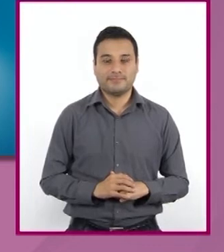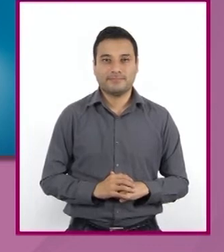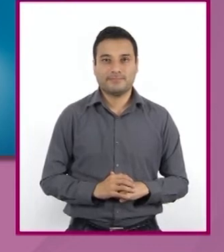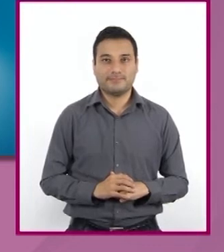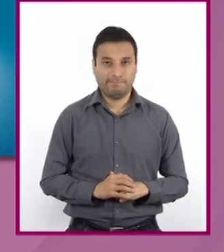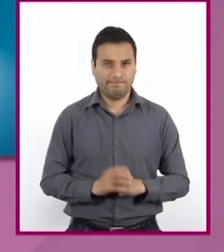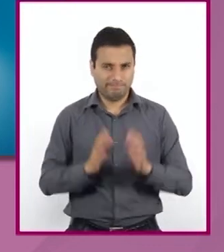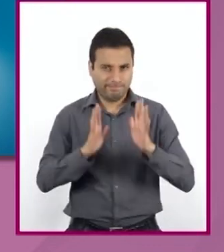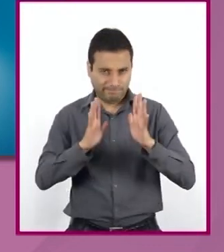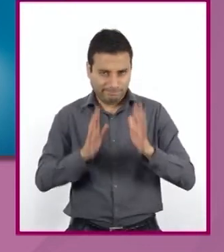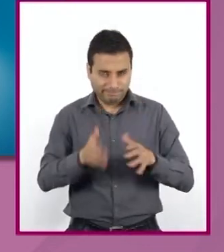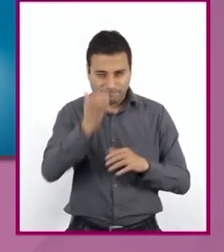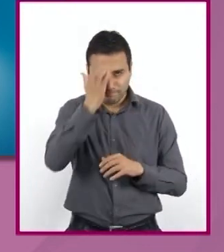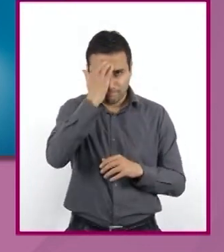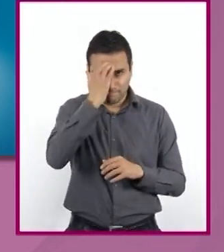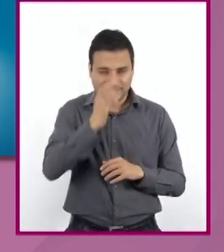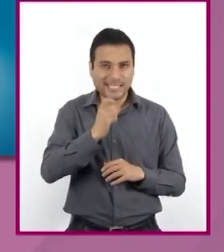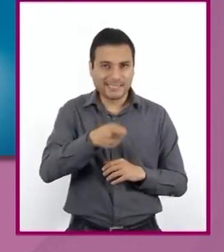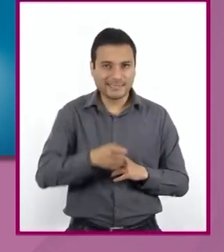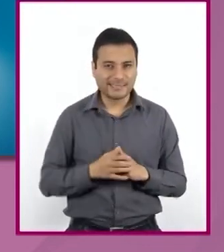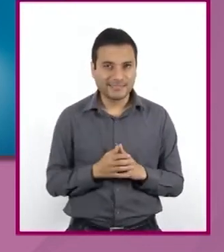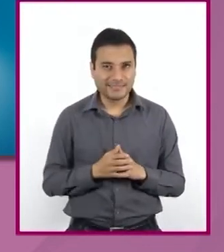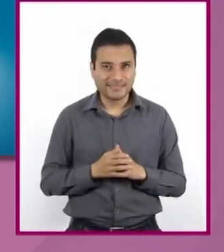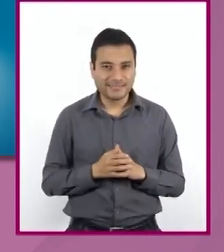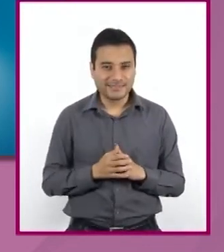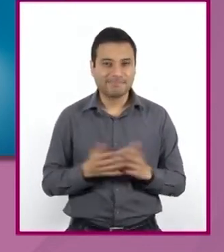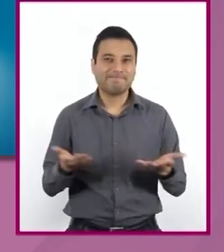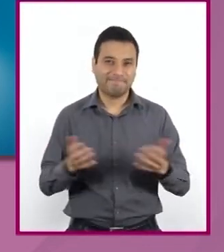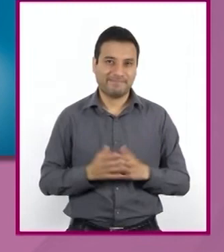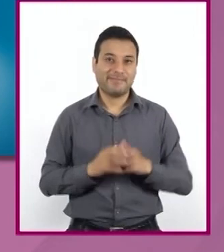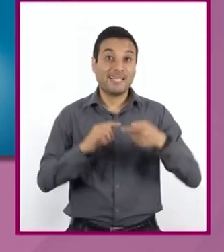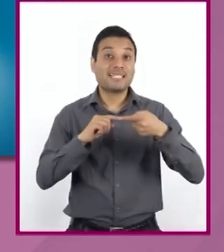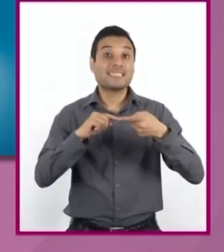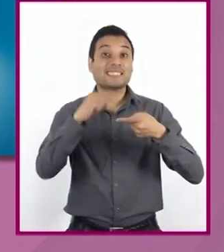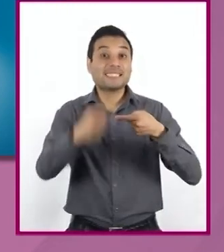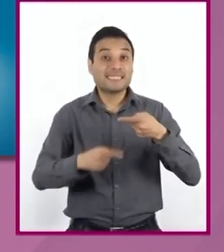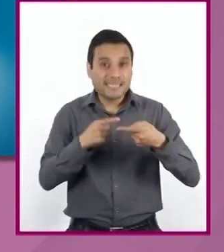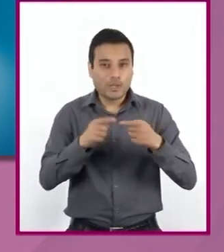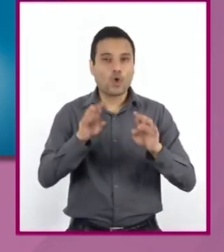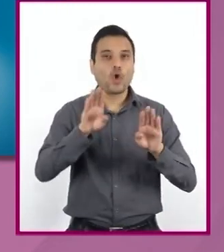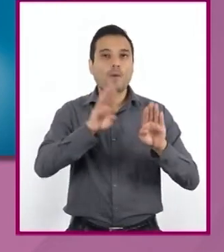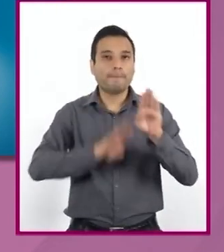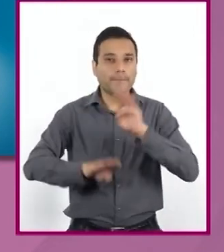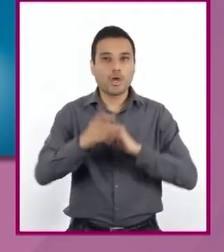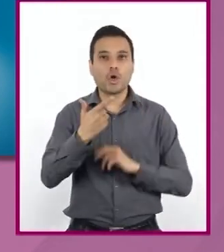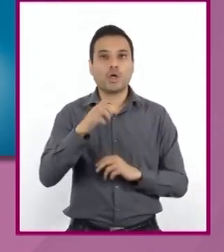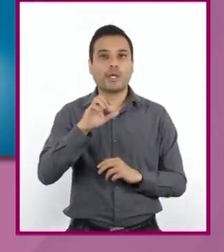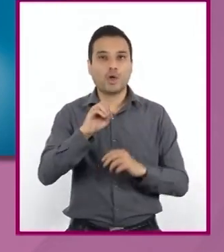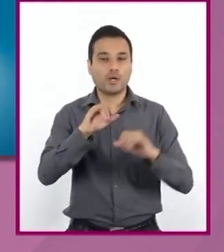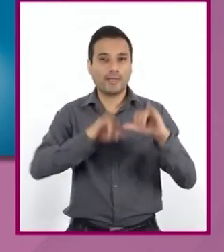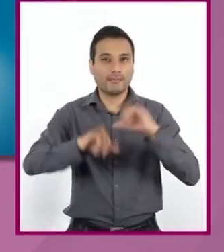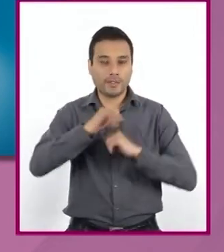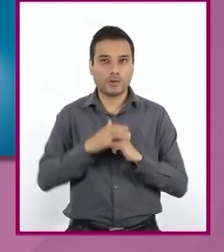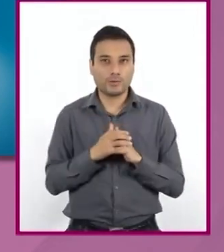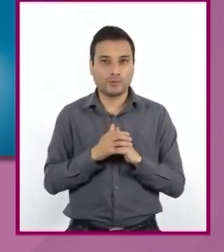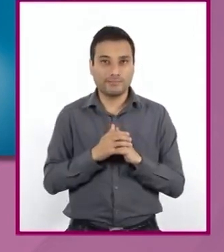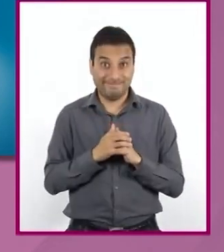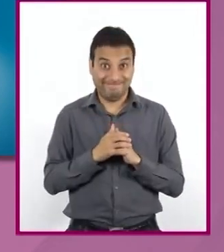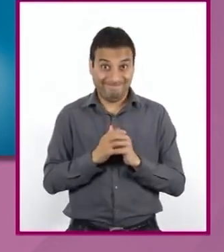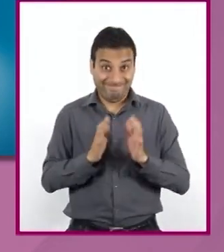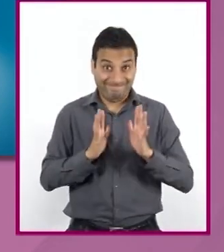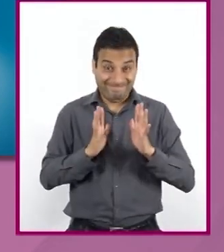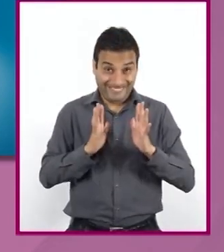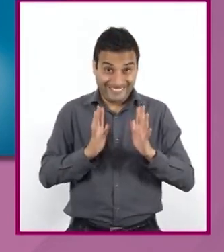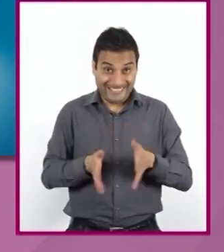¿Ya la identificaron? Se trata de ciclo biogeoquímico. Si pusieron atención durante la